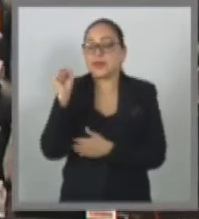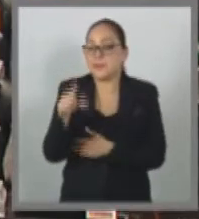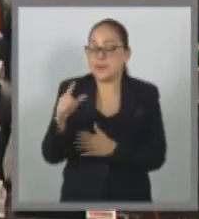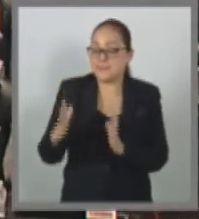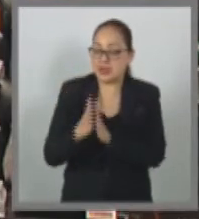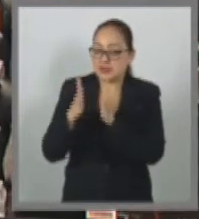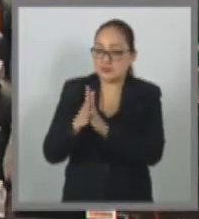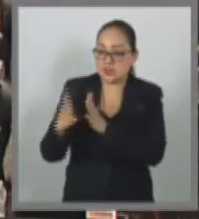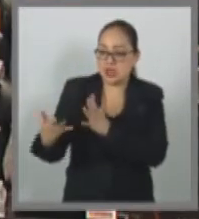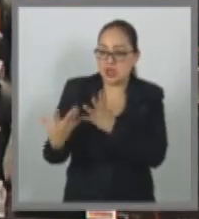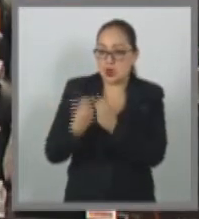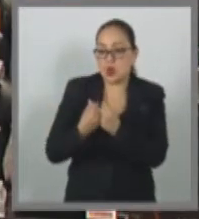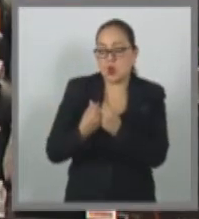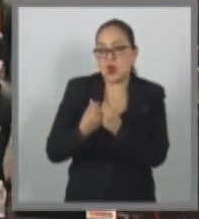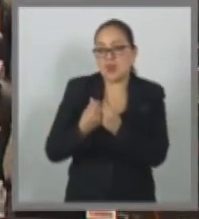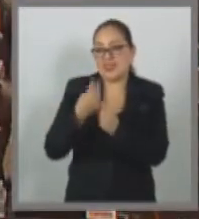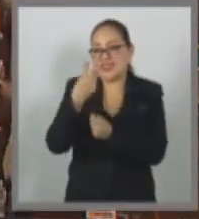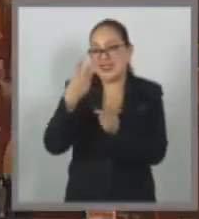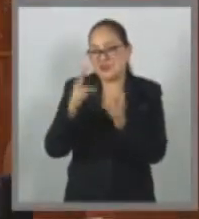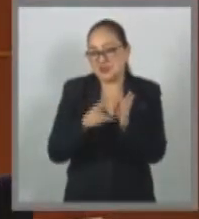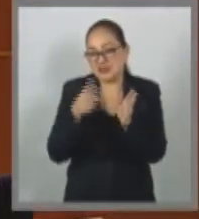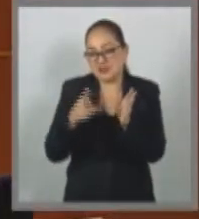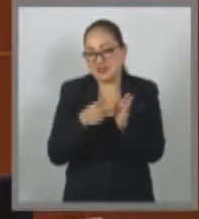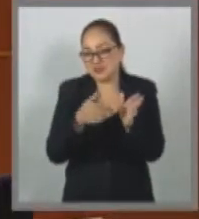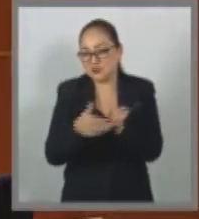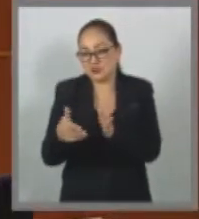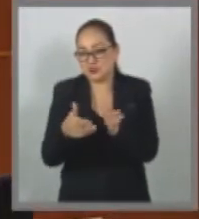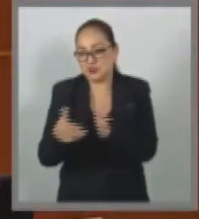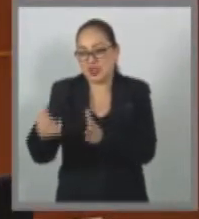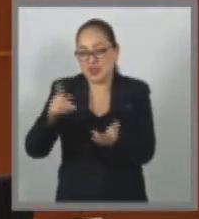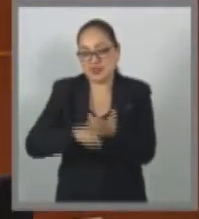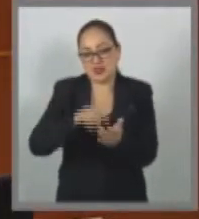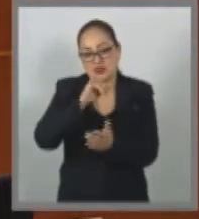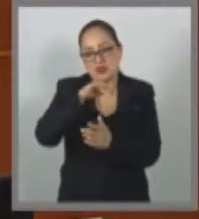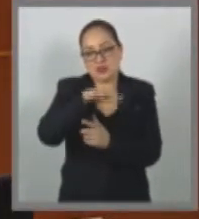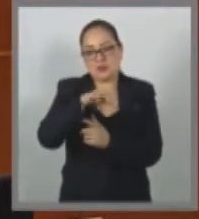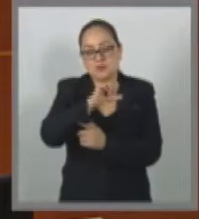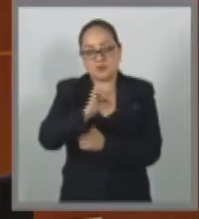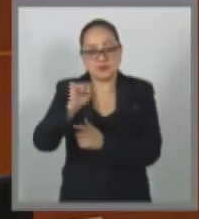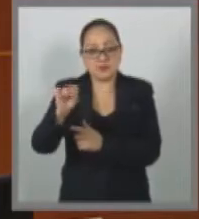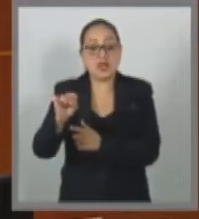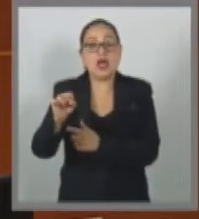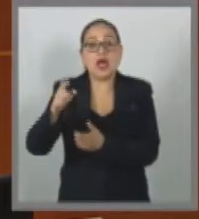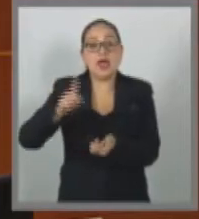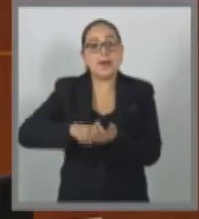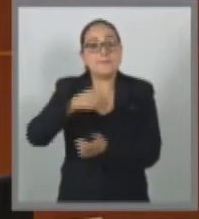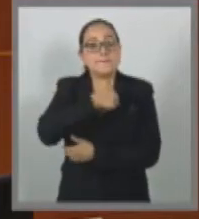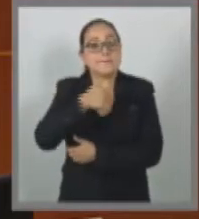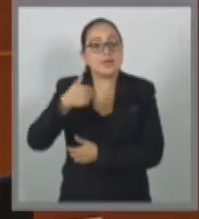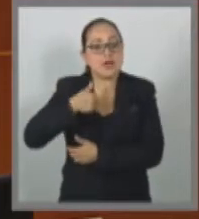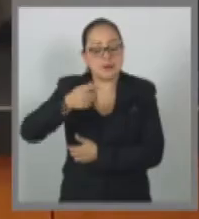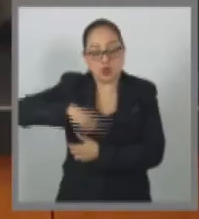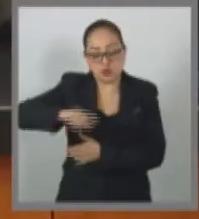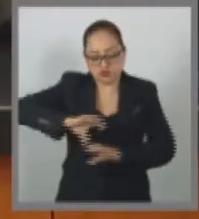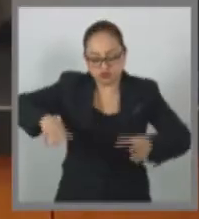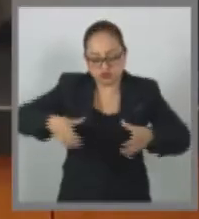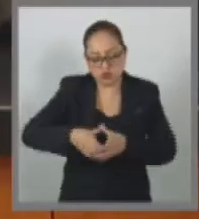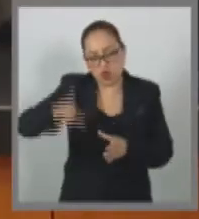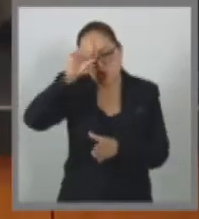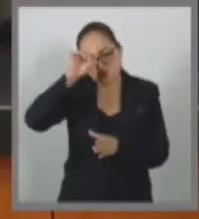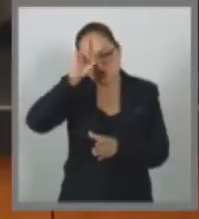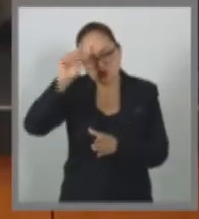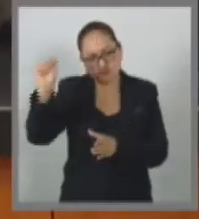tuvo intervención durante 3 etapas de su vida en el Seguro Social, la última como miembro de nuestro honorable Consejo